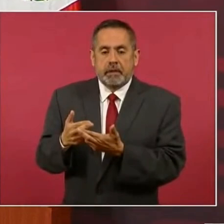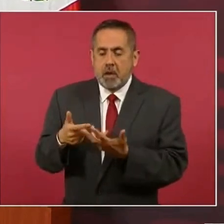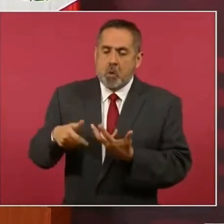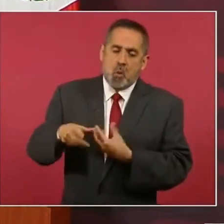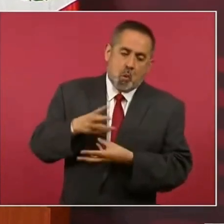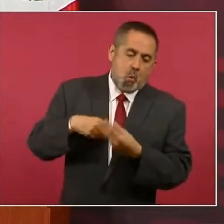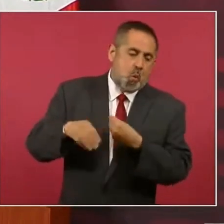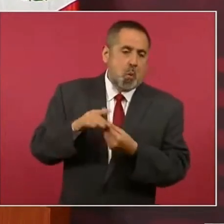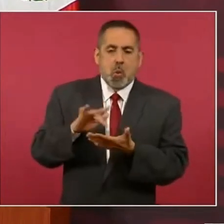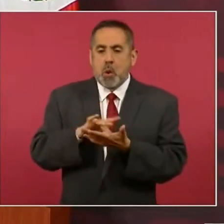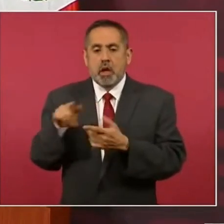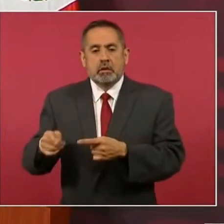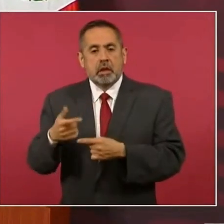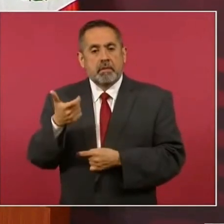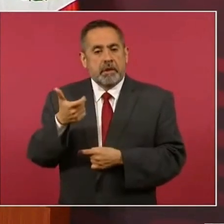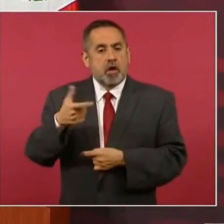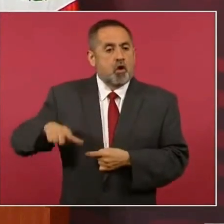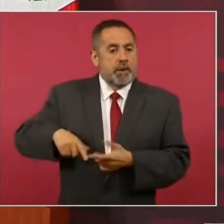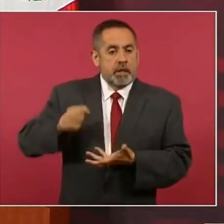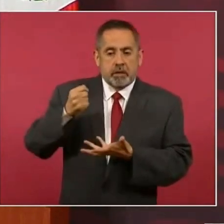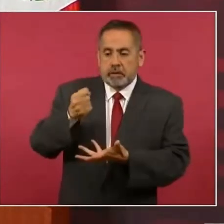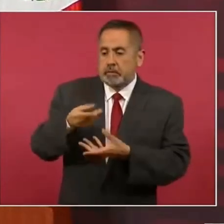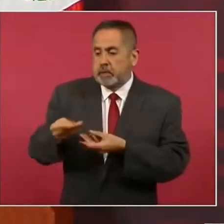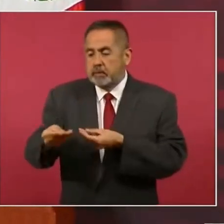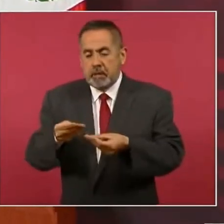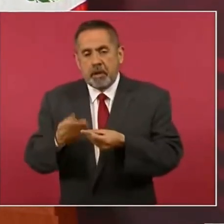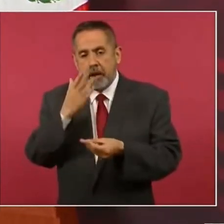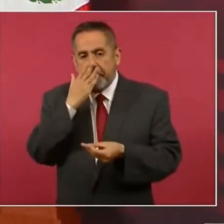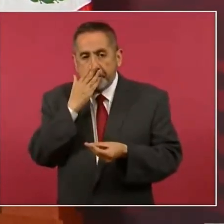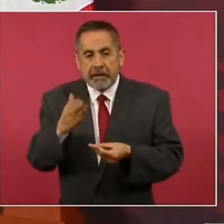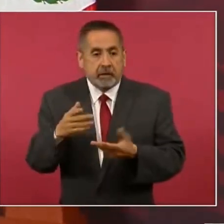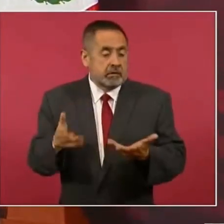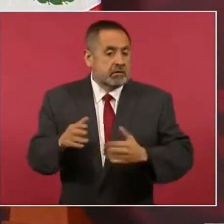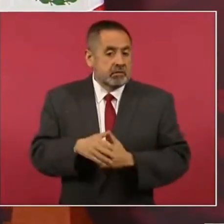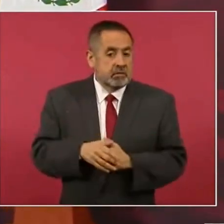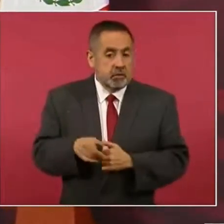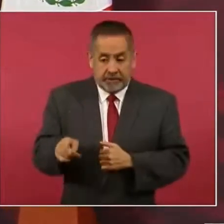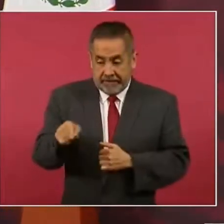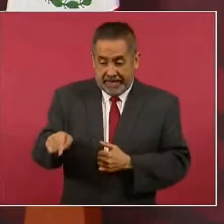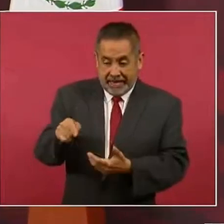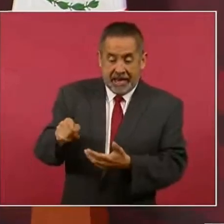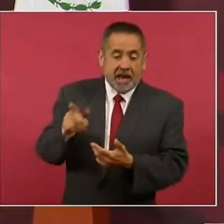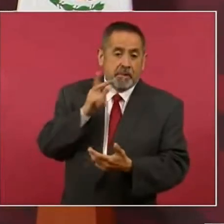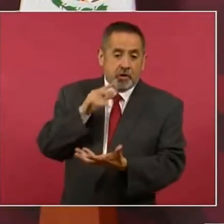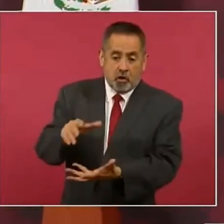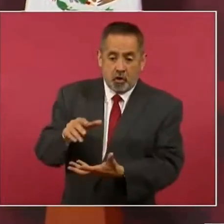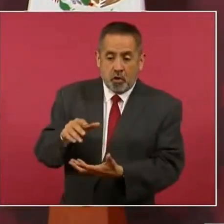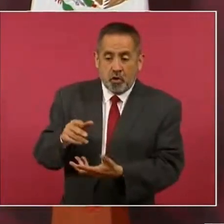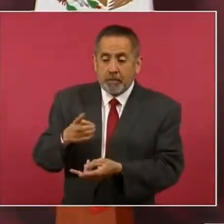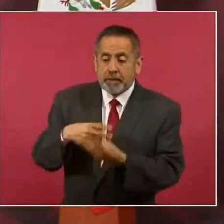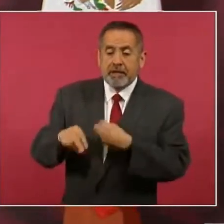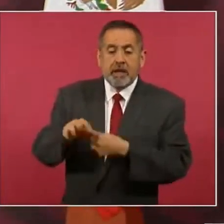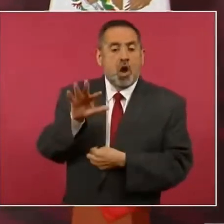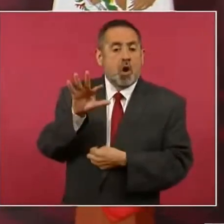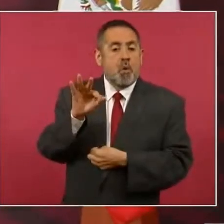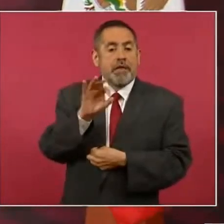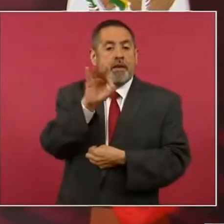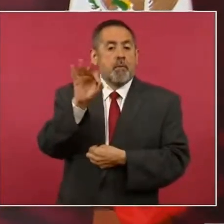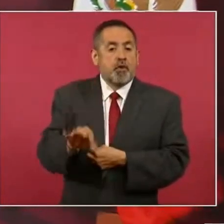integró durante muchos años el presupuesto, llegó a ser hasta el 40% del presupuesto el